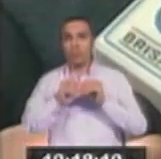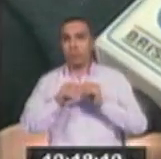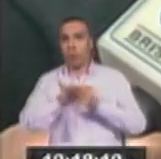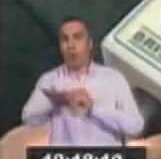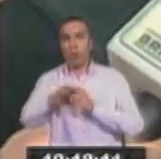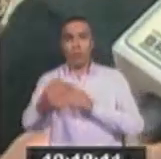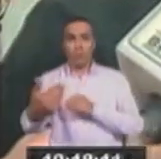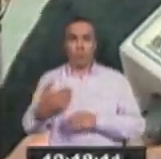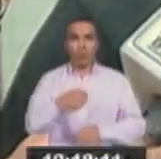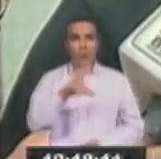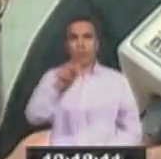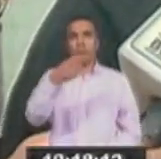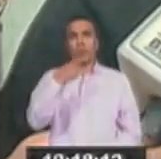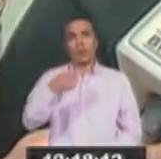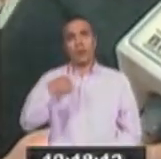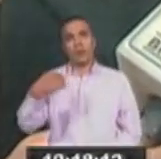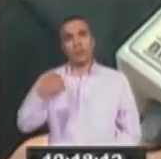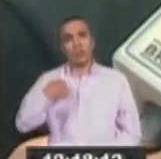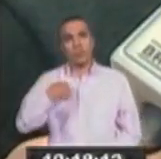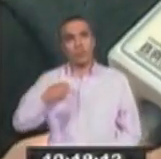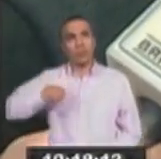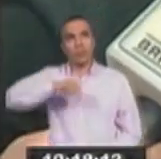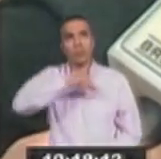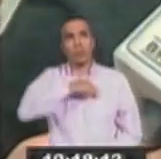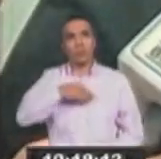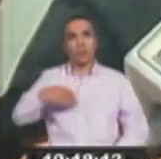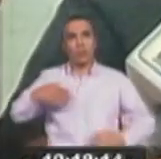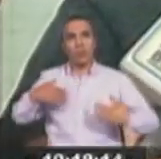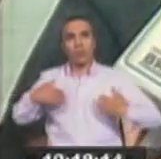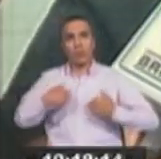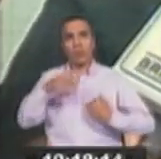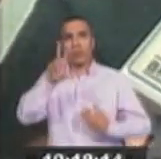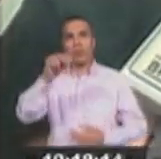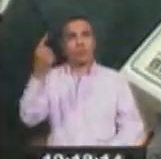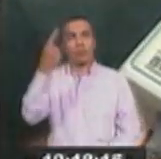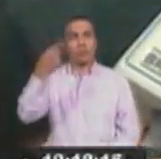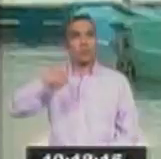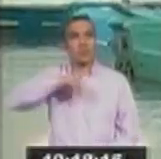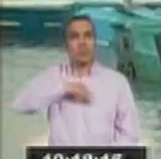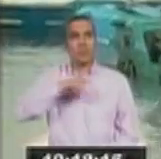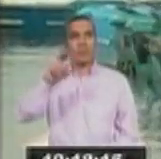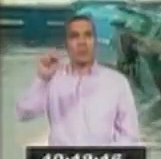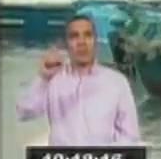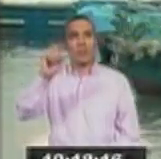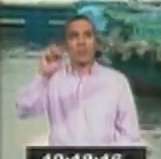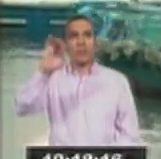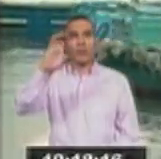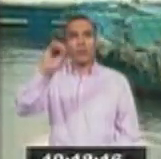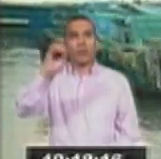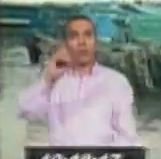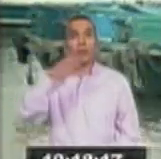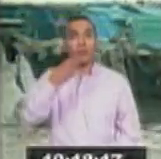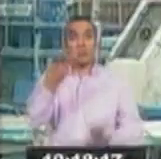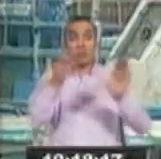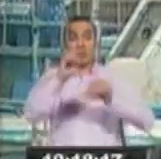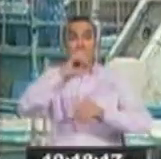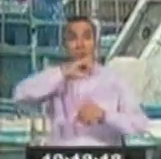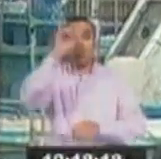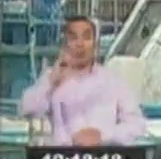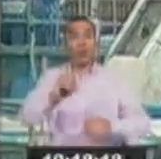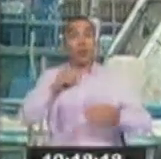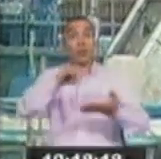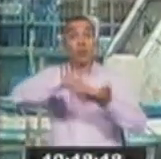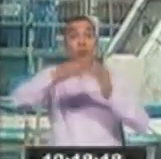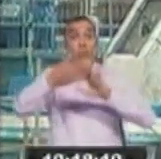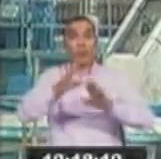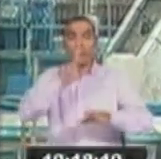que no nos vengan a decir que nosotros tenemos especies endémicas porque no tenemos especies endémicas. En Santa Elena, el 70% de la comunidad se dedica a la pesca